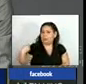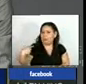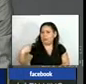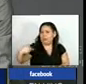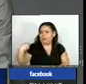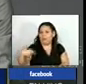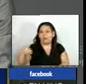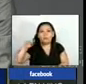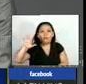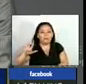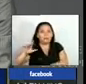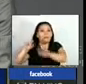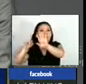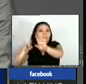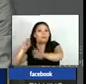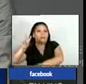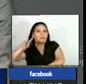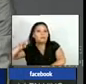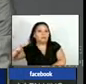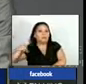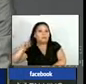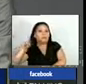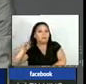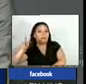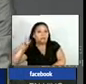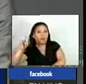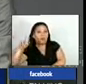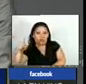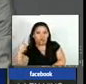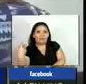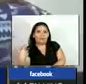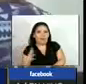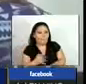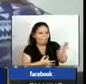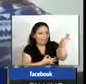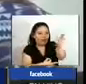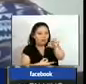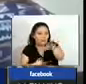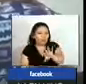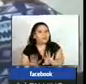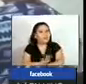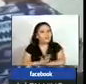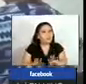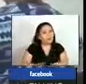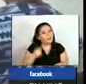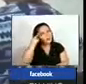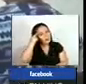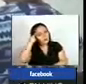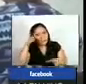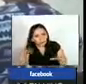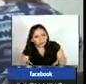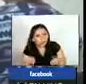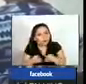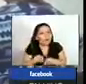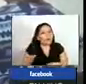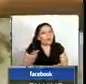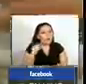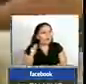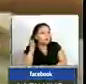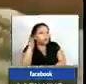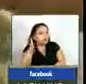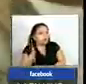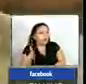562.121 declaraciones. Se tenía una proyección para que la declaración de los